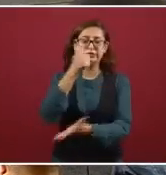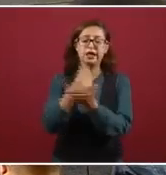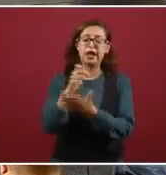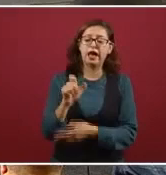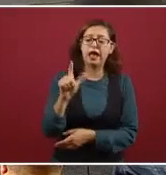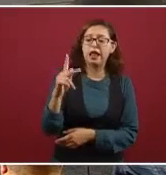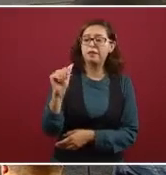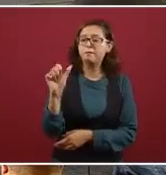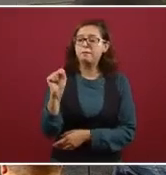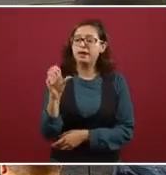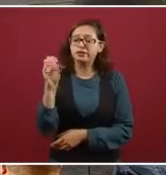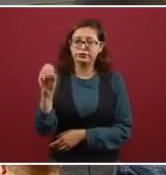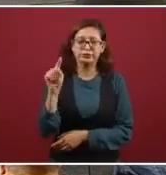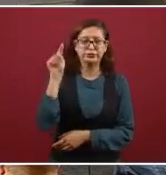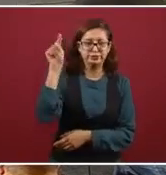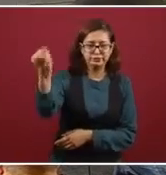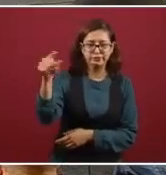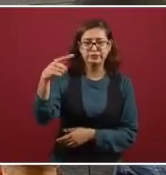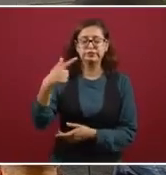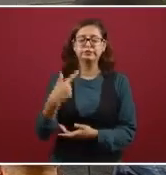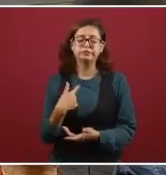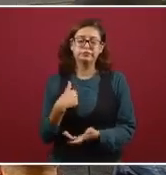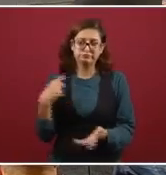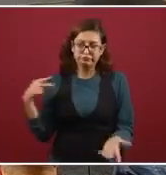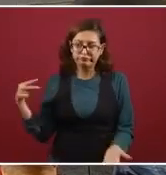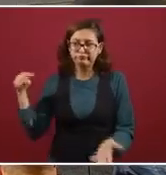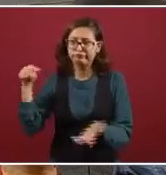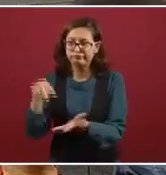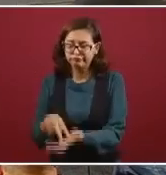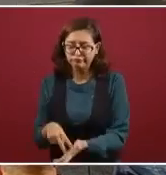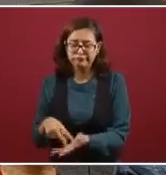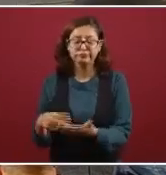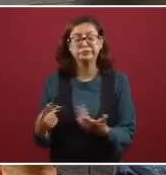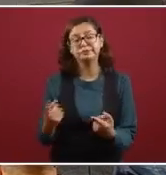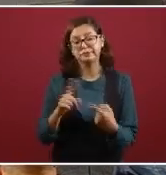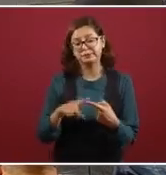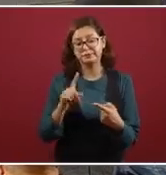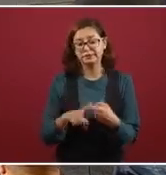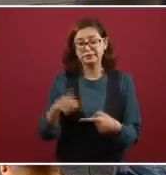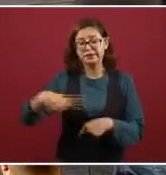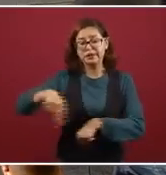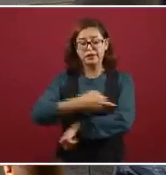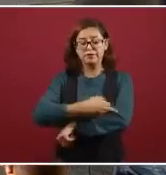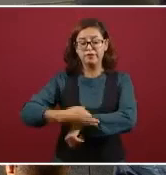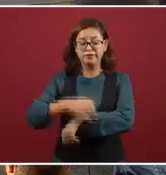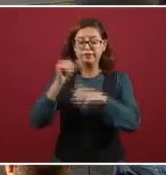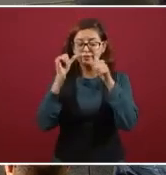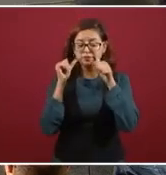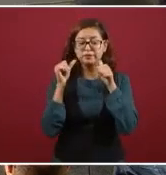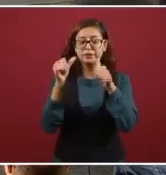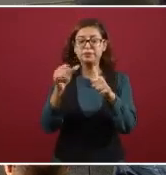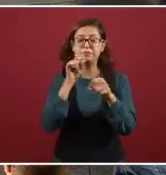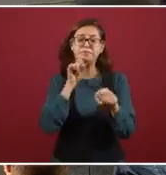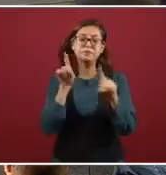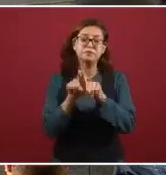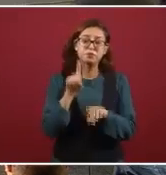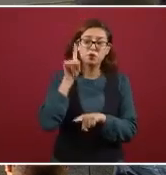lugar, respecto a la atención inmediata a las familias, el consulado mexicano en El